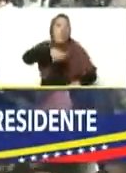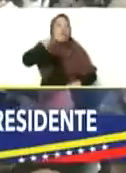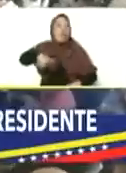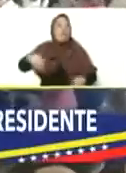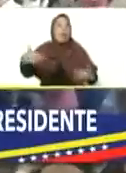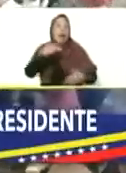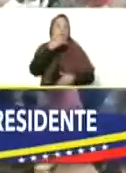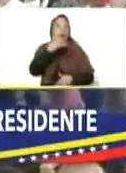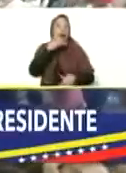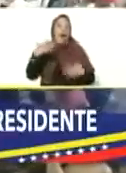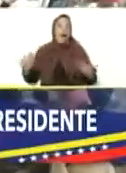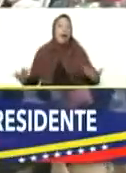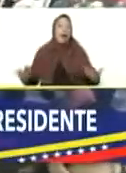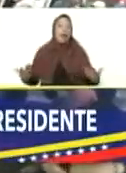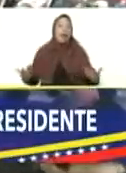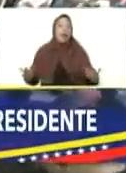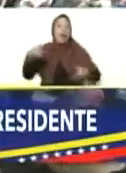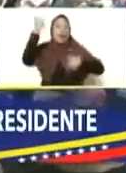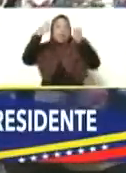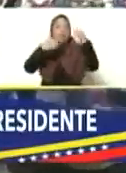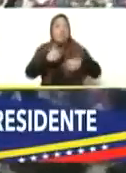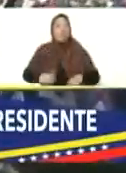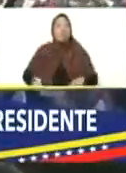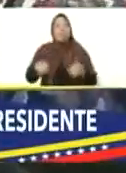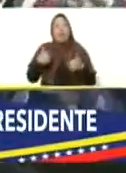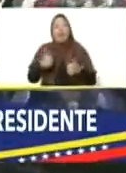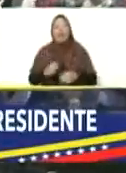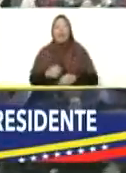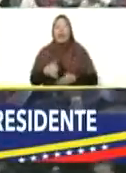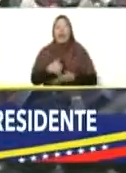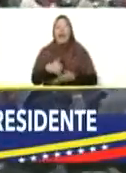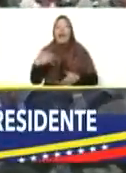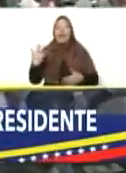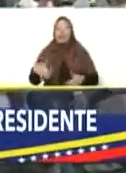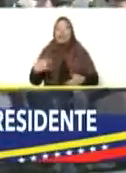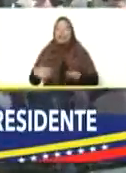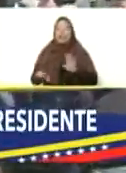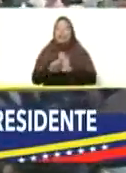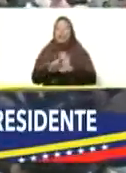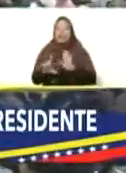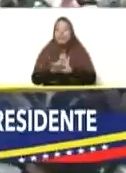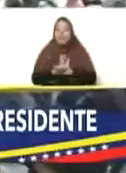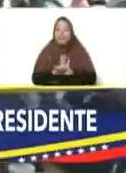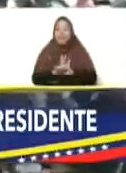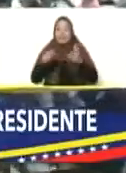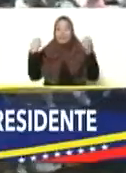y evitó ante presidente en la ley autogestionaria